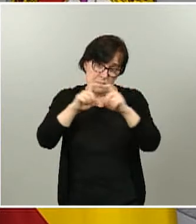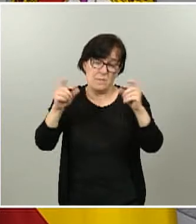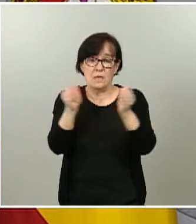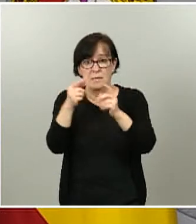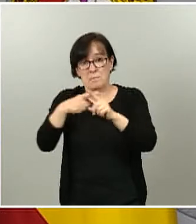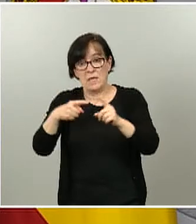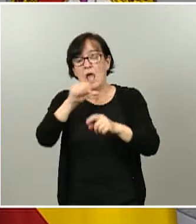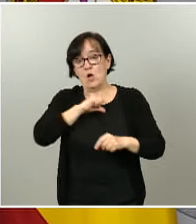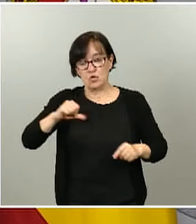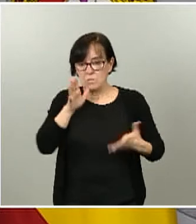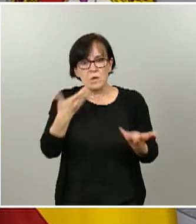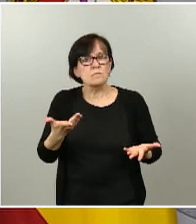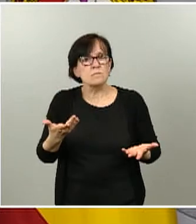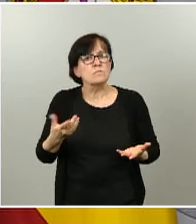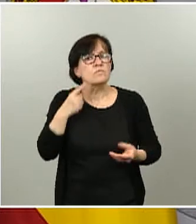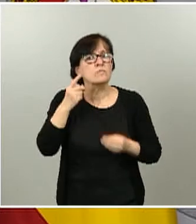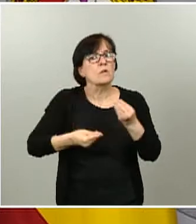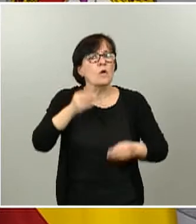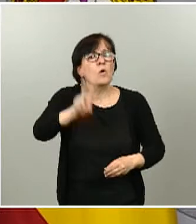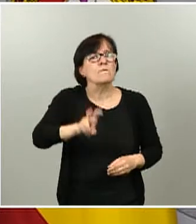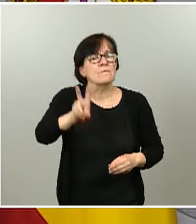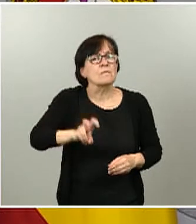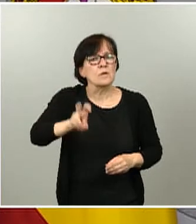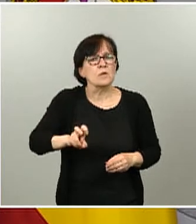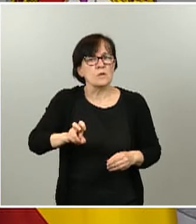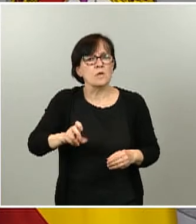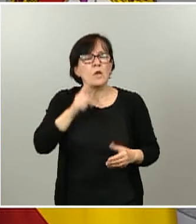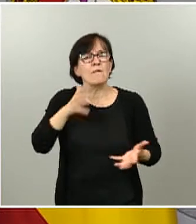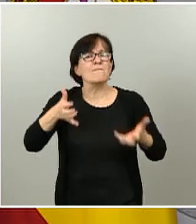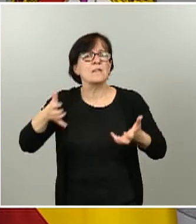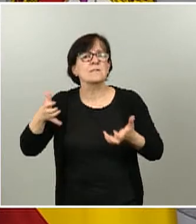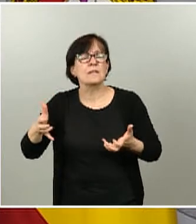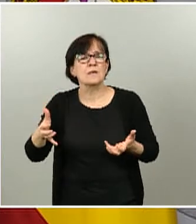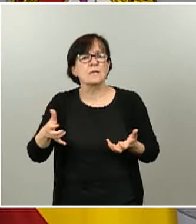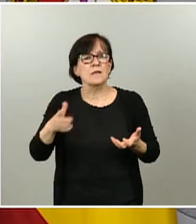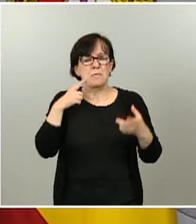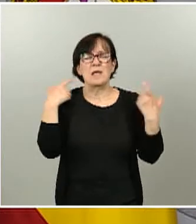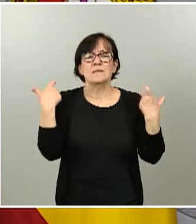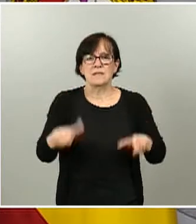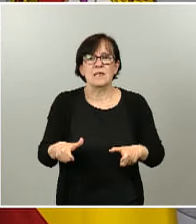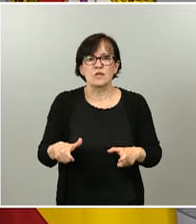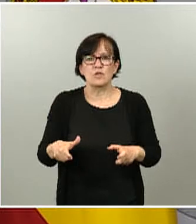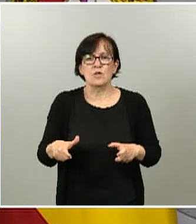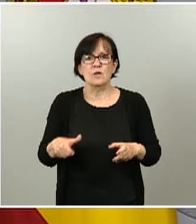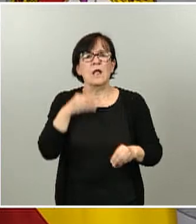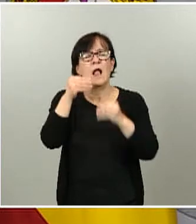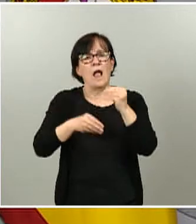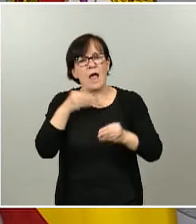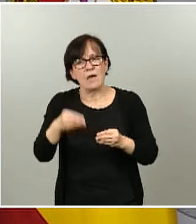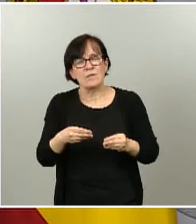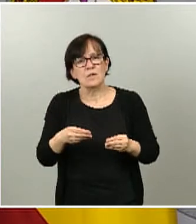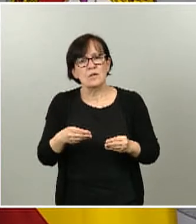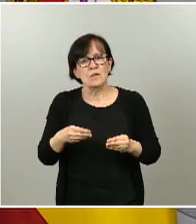una enorme utilidad y con una enorme ventaja para que este sector pueda hacer frente también a sus obligaciones de